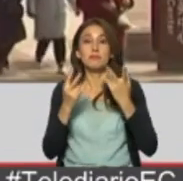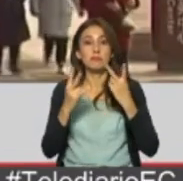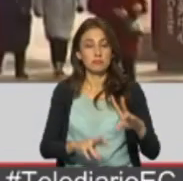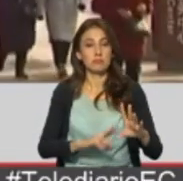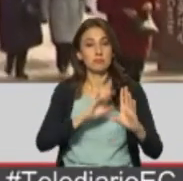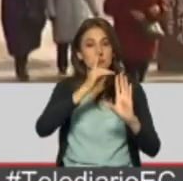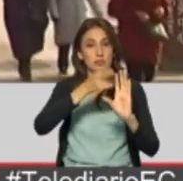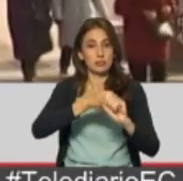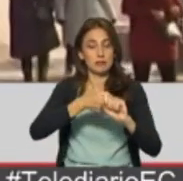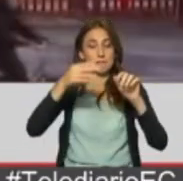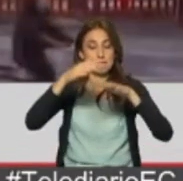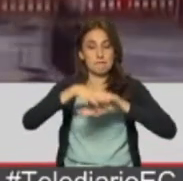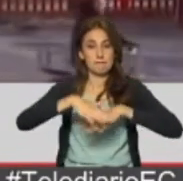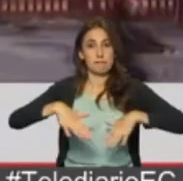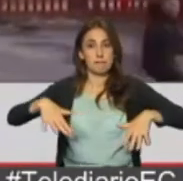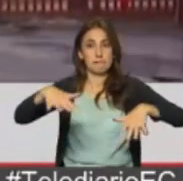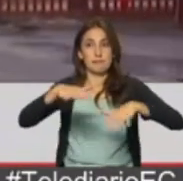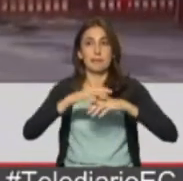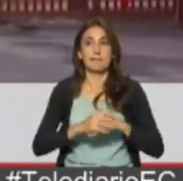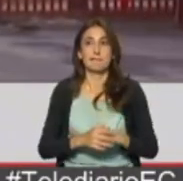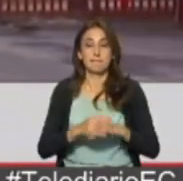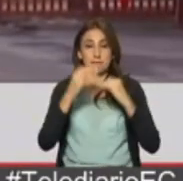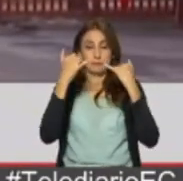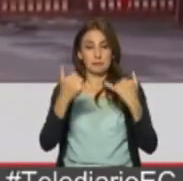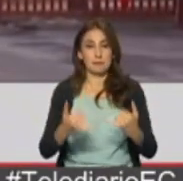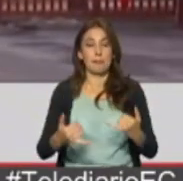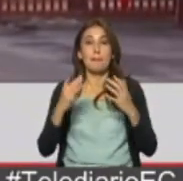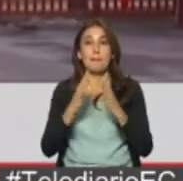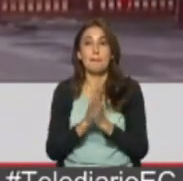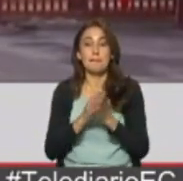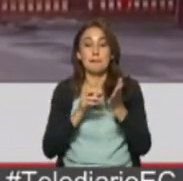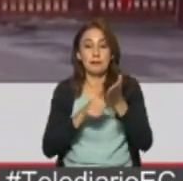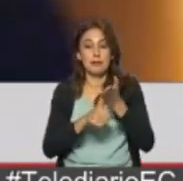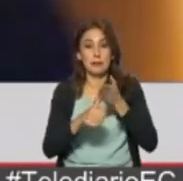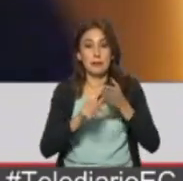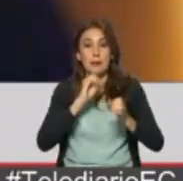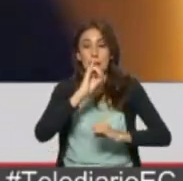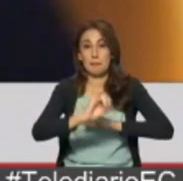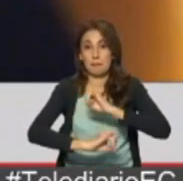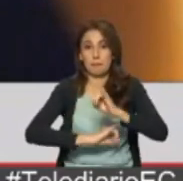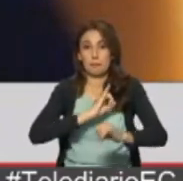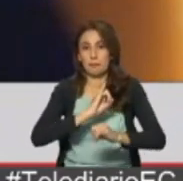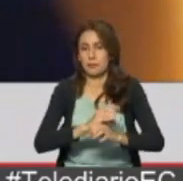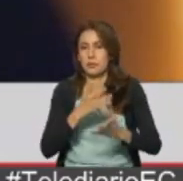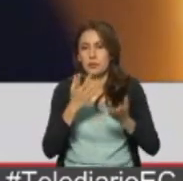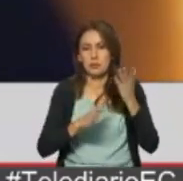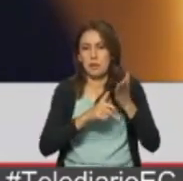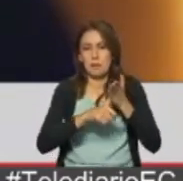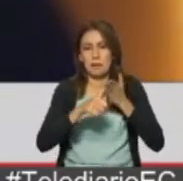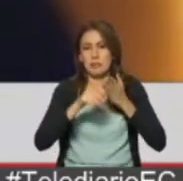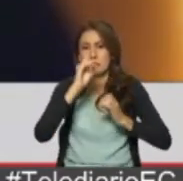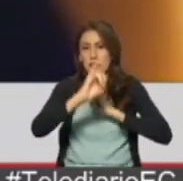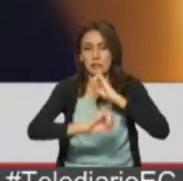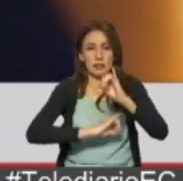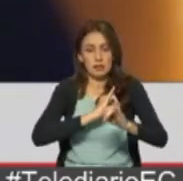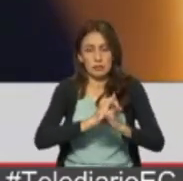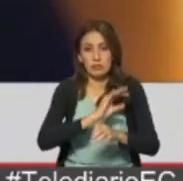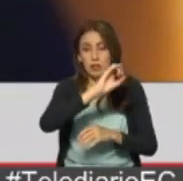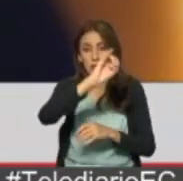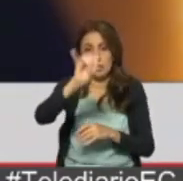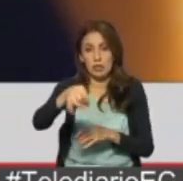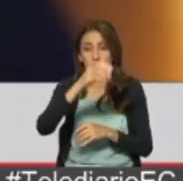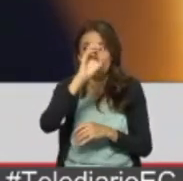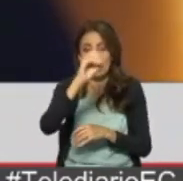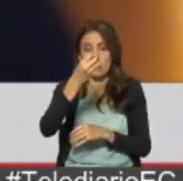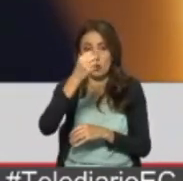actividad interinstitucional. En este sentido, el canciller Valencia convocó un poco más de un día, sería, a una